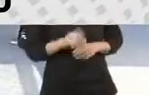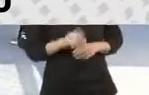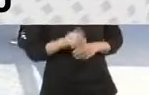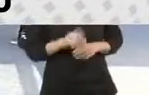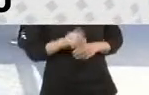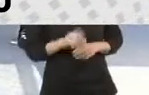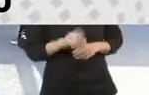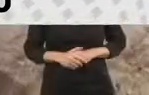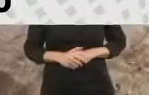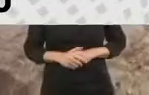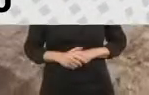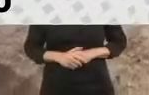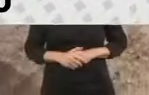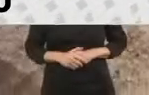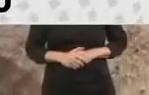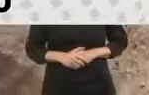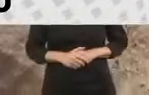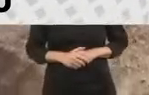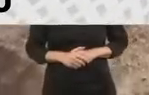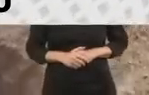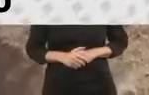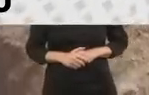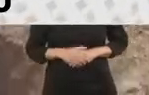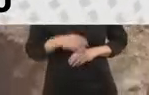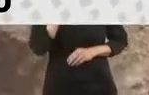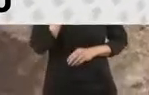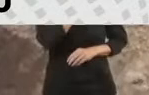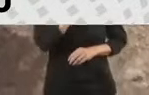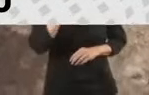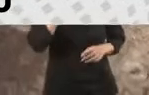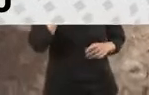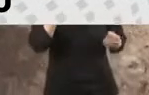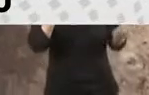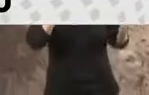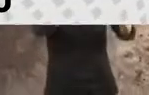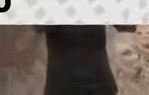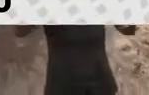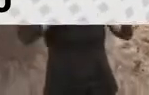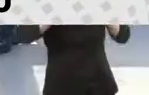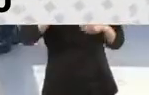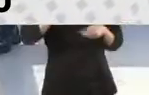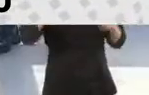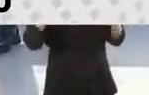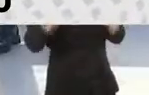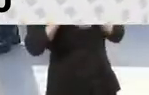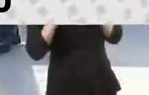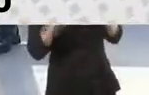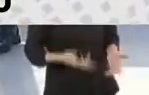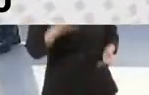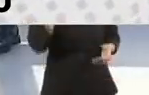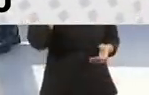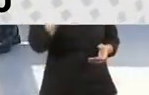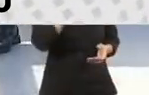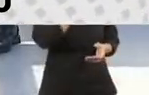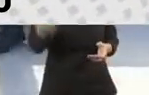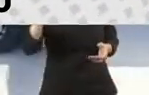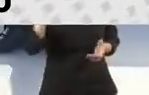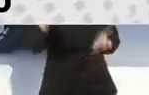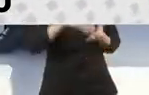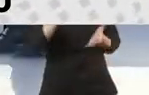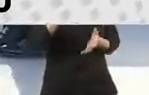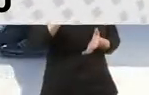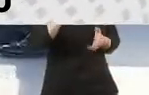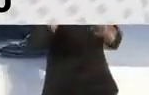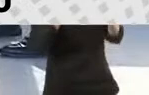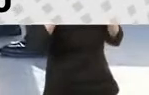a Nicolás Gadano, que es un periodista especializado en cuestiones energéticas, que está llenado, además